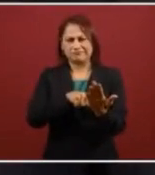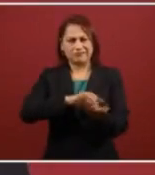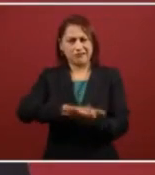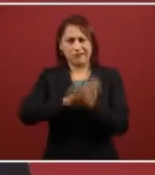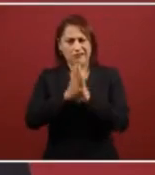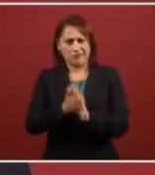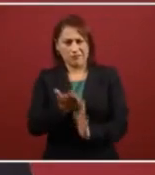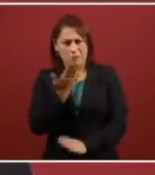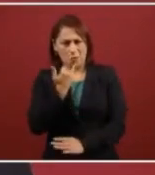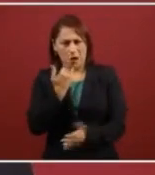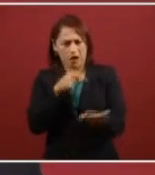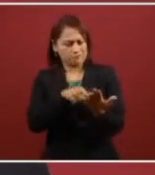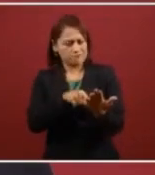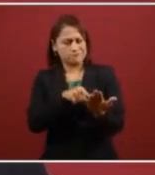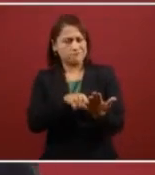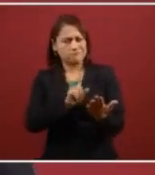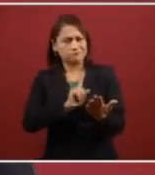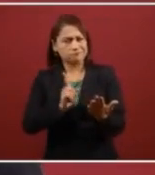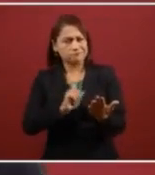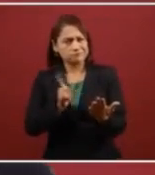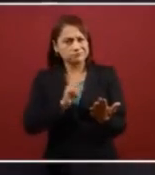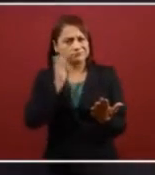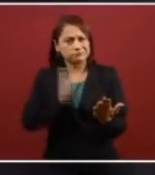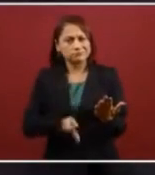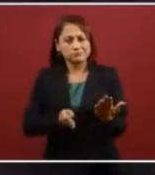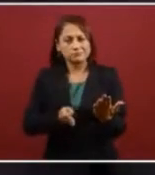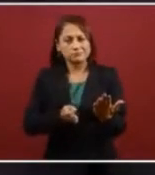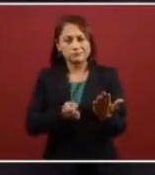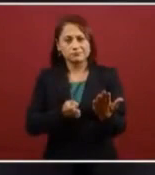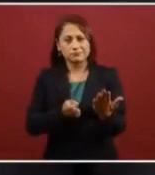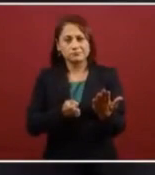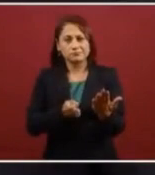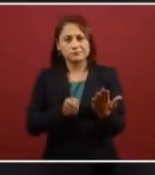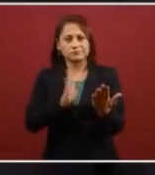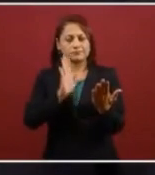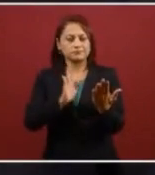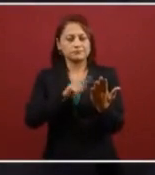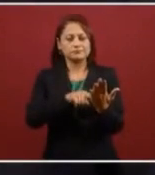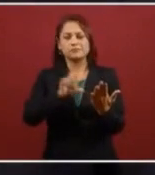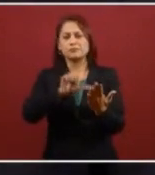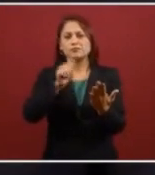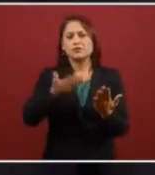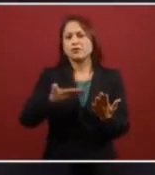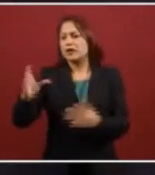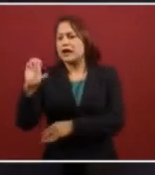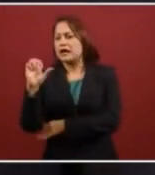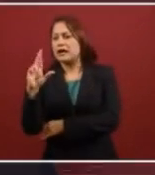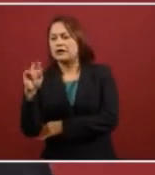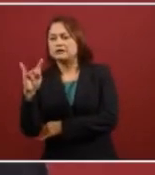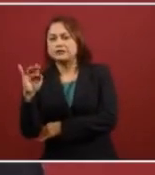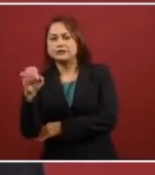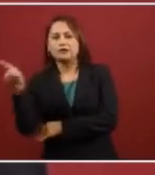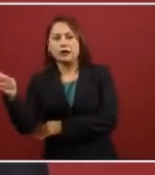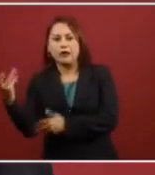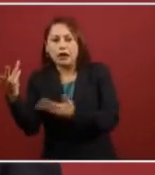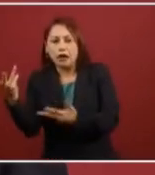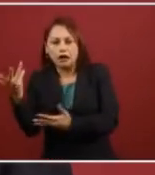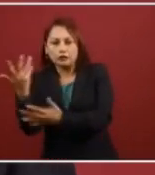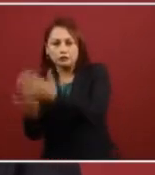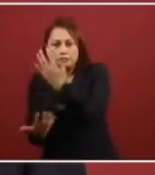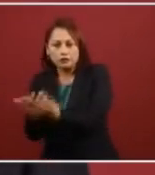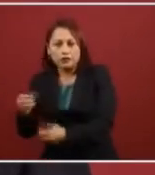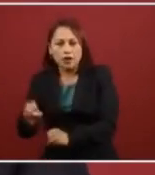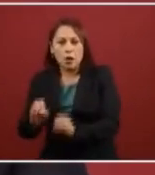changes. Era it como was, si lo hubiese hecho it was as if it would written by Meade, con todo Smith.